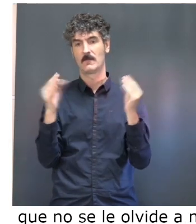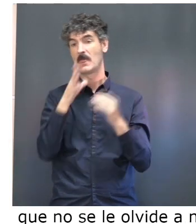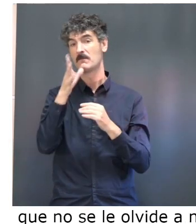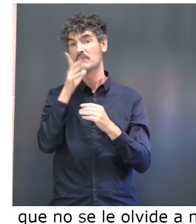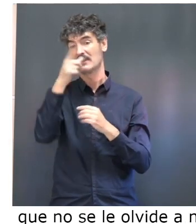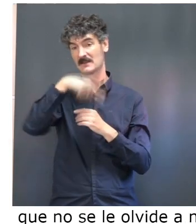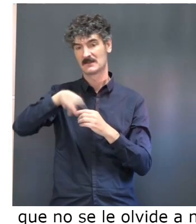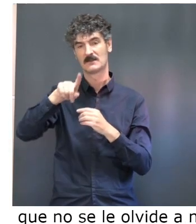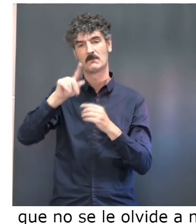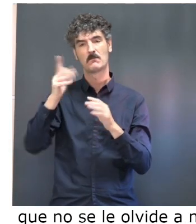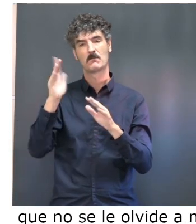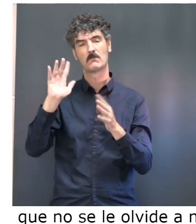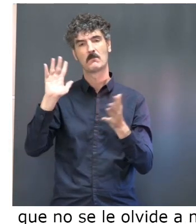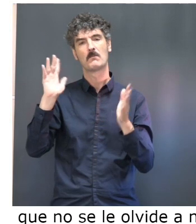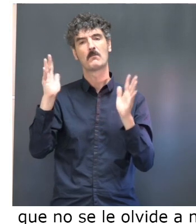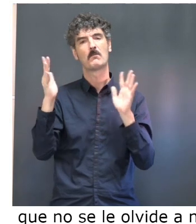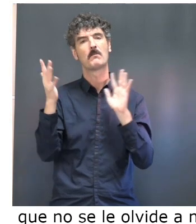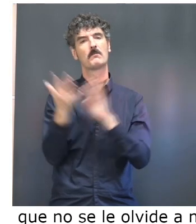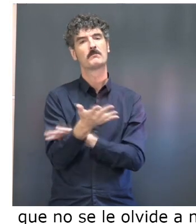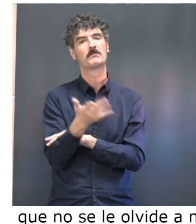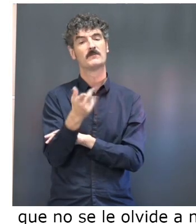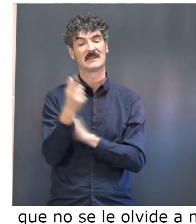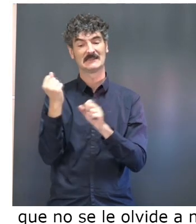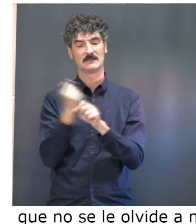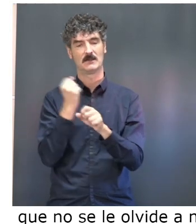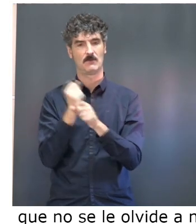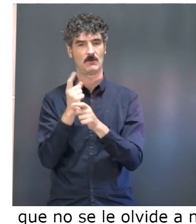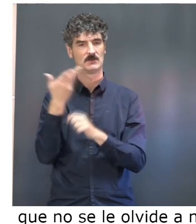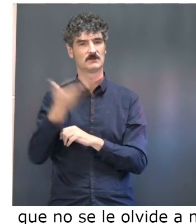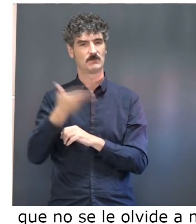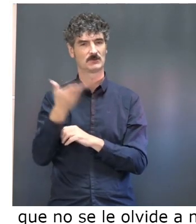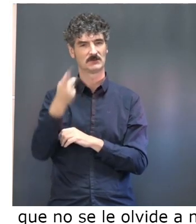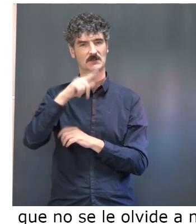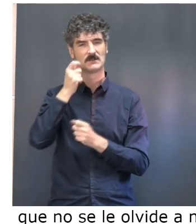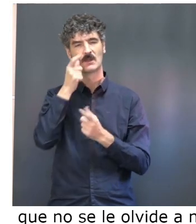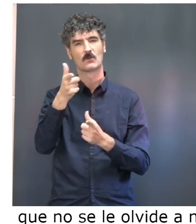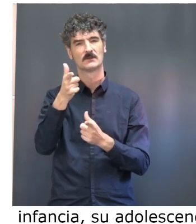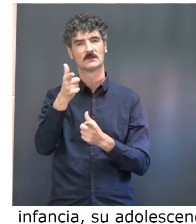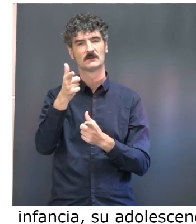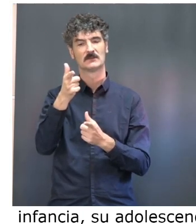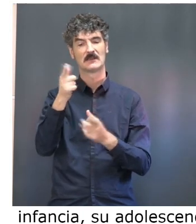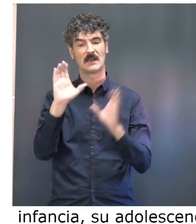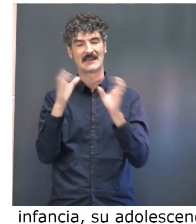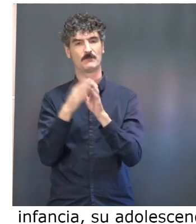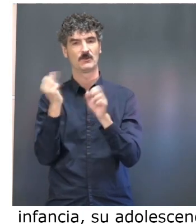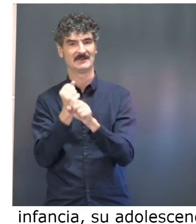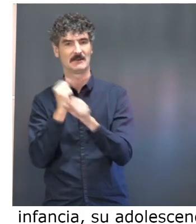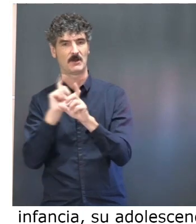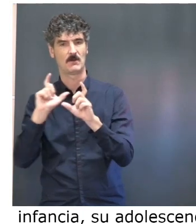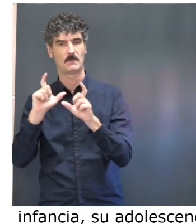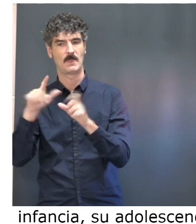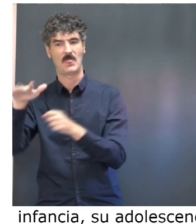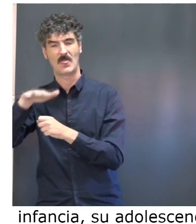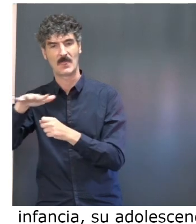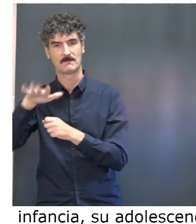por ese proceso de enculturación cuando llegan al mundo laboral es muy importante. Entonces se encuentran a equipos de trabajo, a departamentos